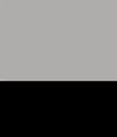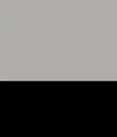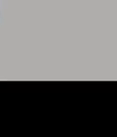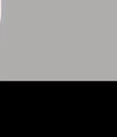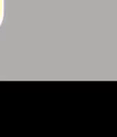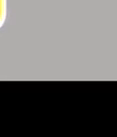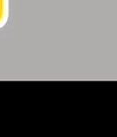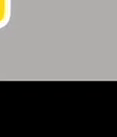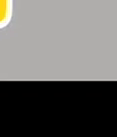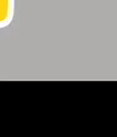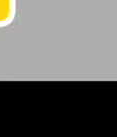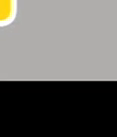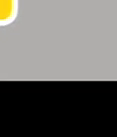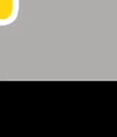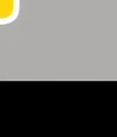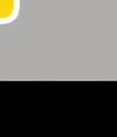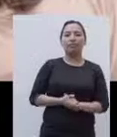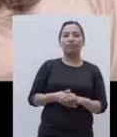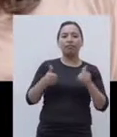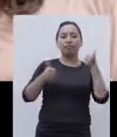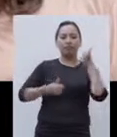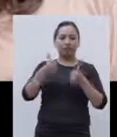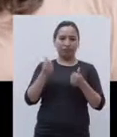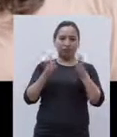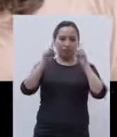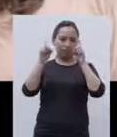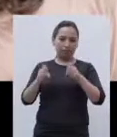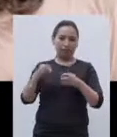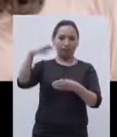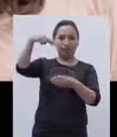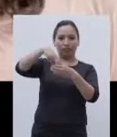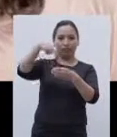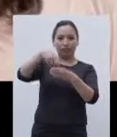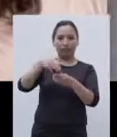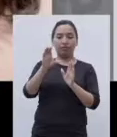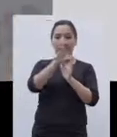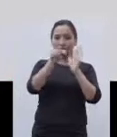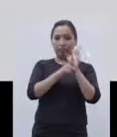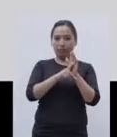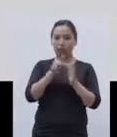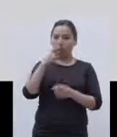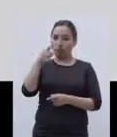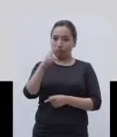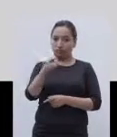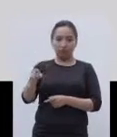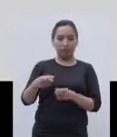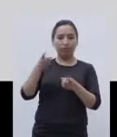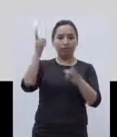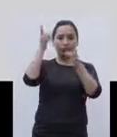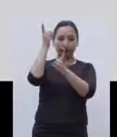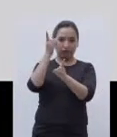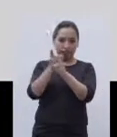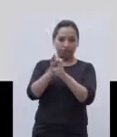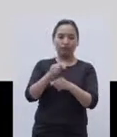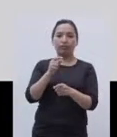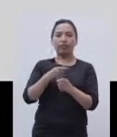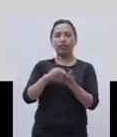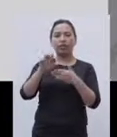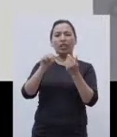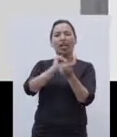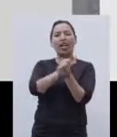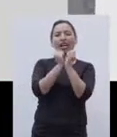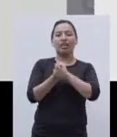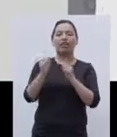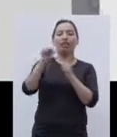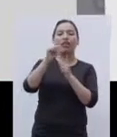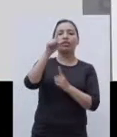bolivianas y bolivianos residentes en el exterior. ¿Cuál es la pregunta del referendo constitucional? ¿Usted está de acuerdo con la reforma